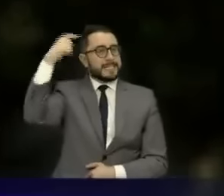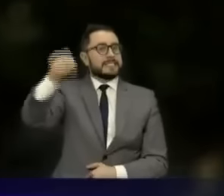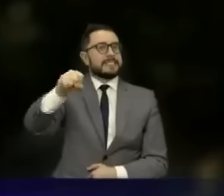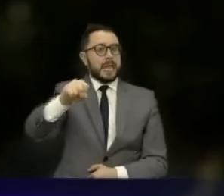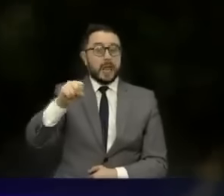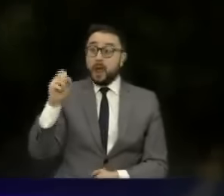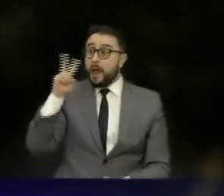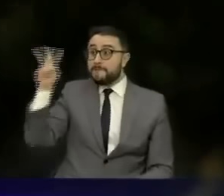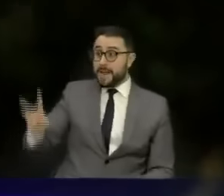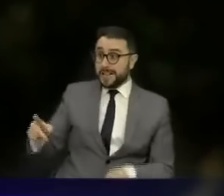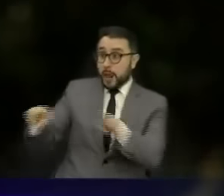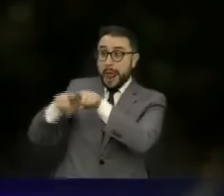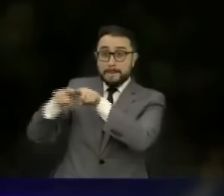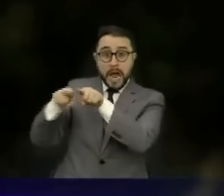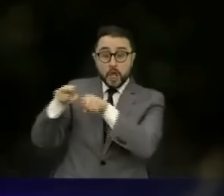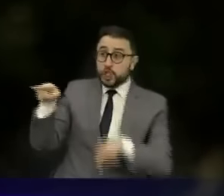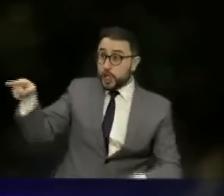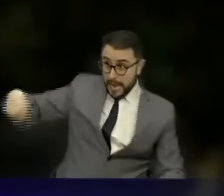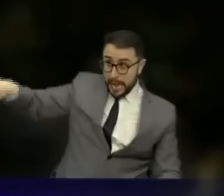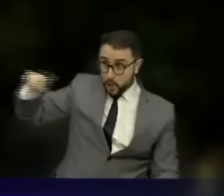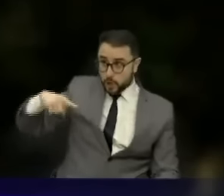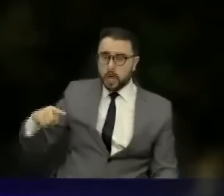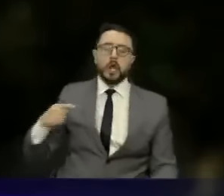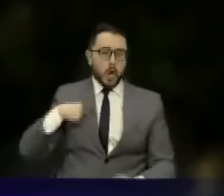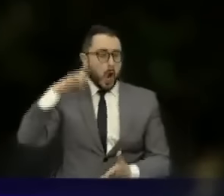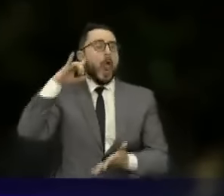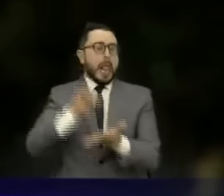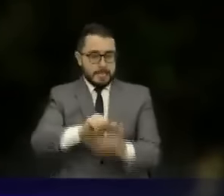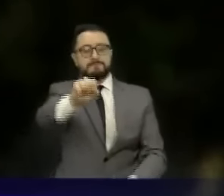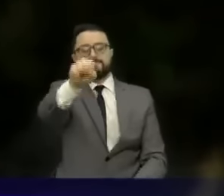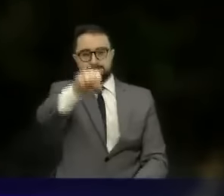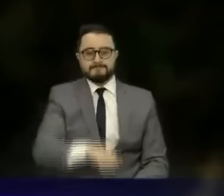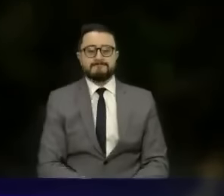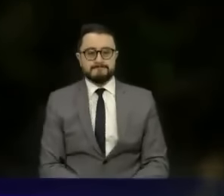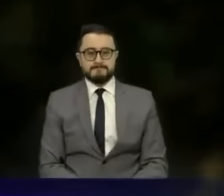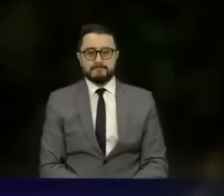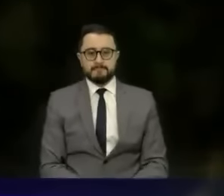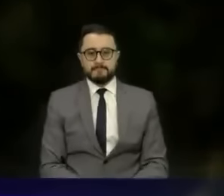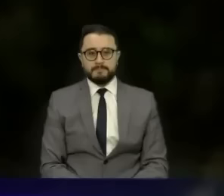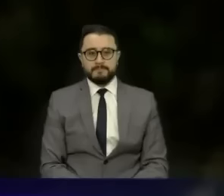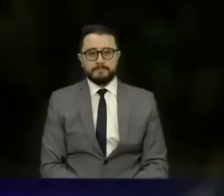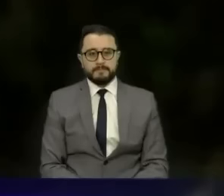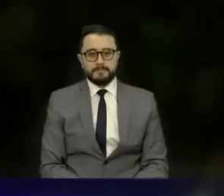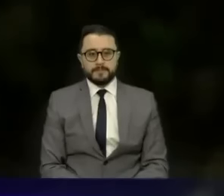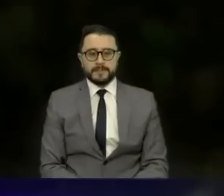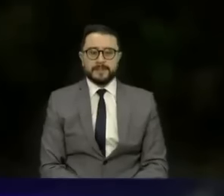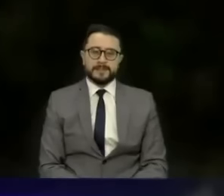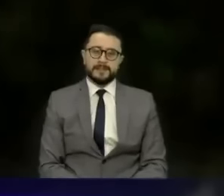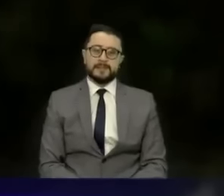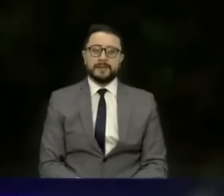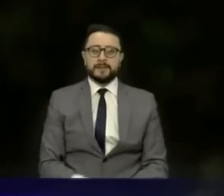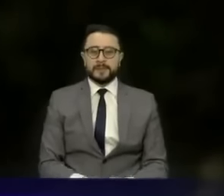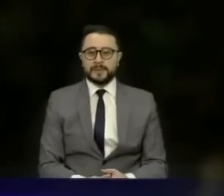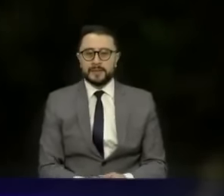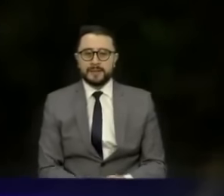venezolanos? Yo creo que sí. De alguna manera, sin saber lo que venía,